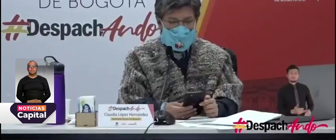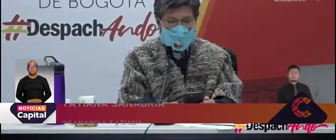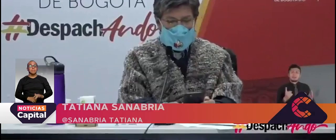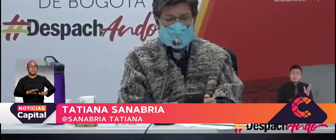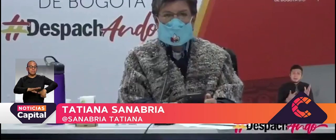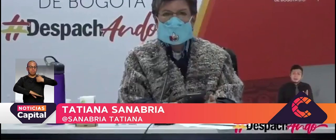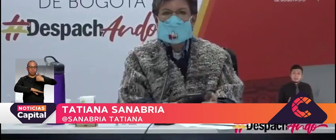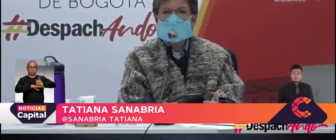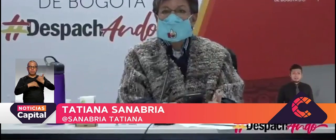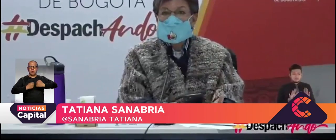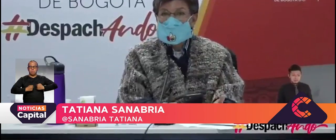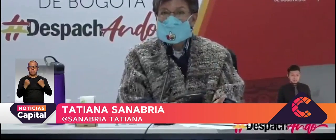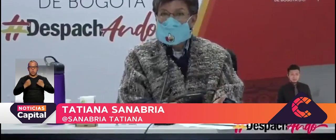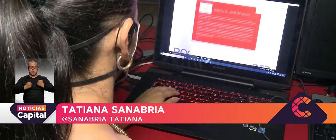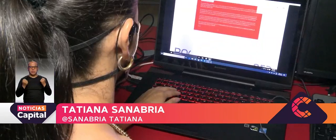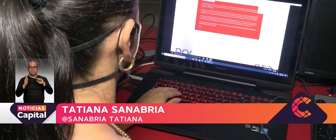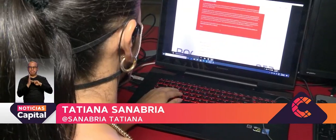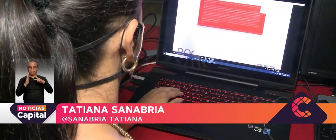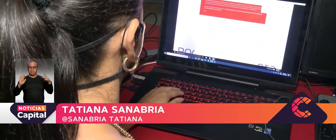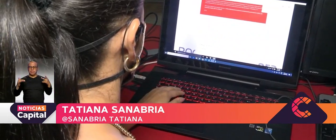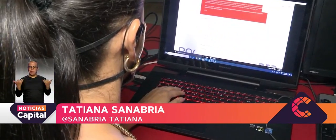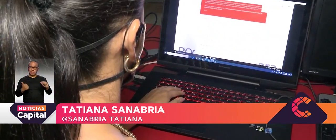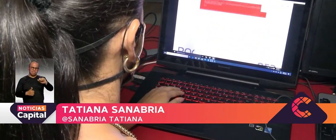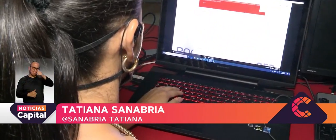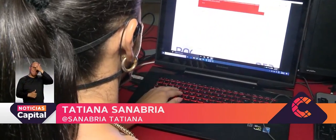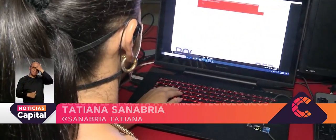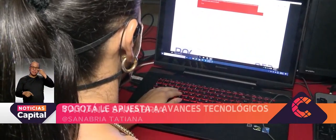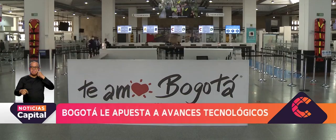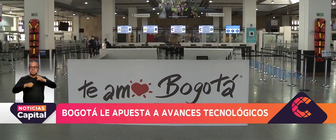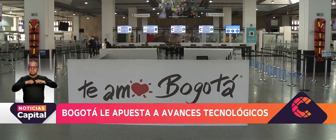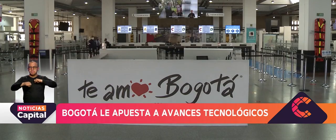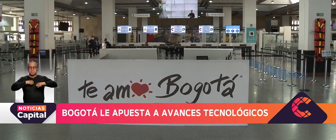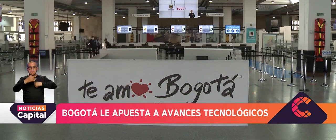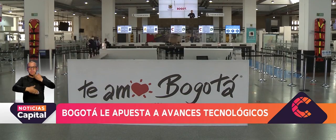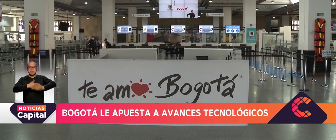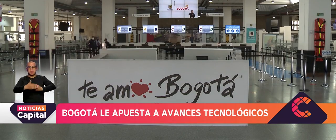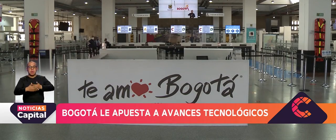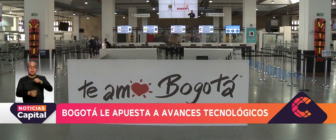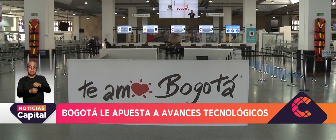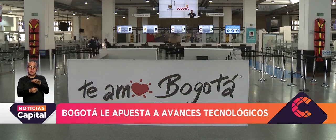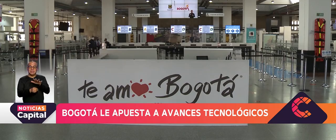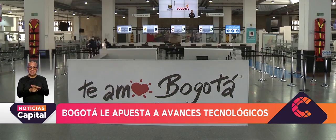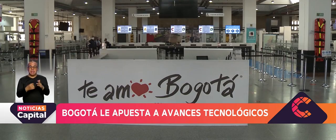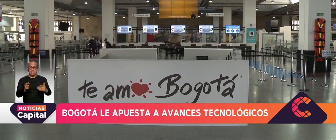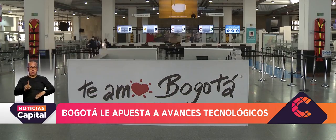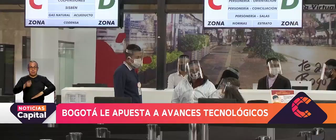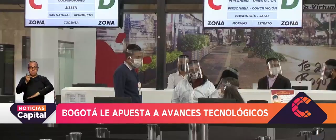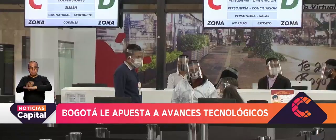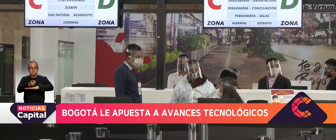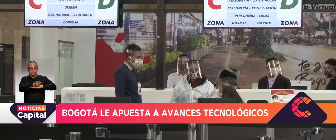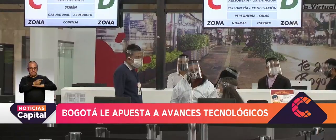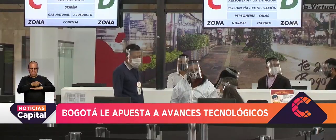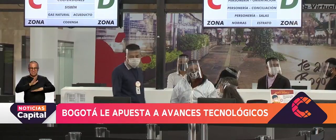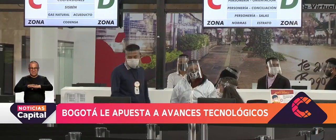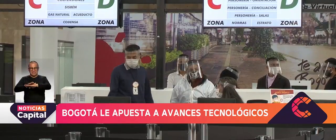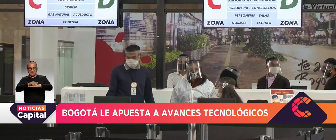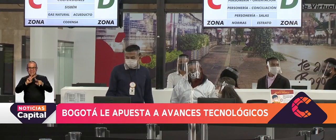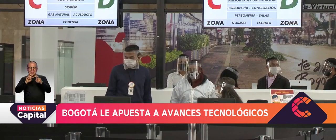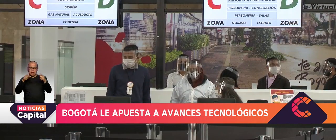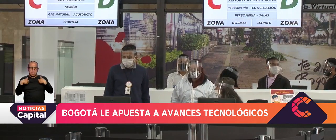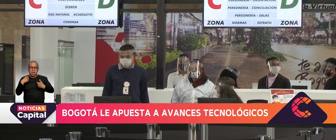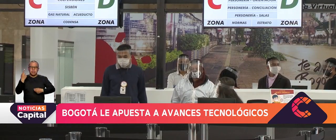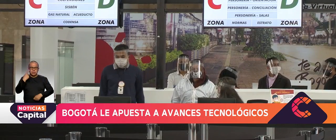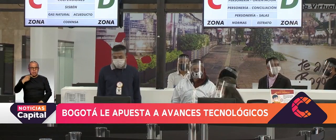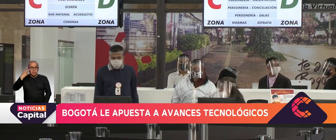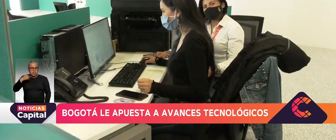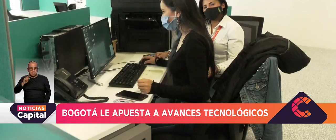alcaldesa de Bogotá aseguró que la tecnología será clave para agilizar los trámites distritales. La mandataria manifestó que día a día se trabaja